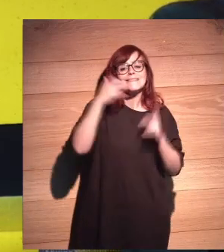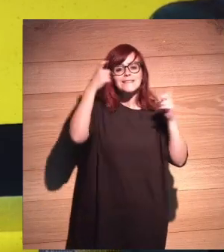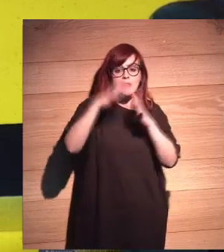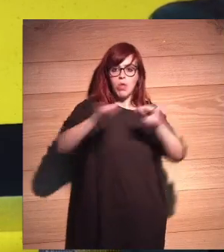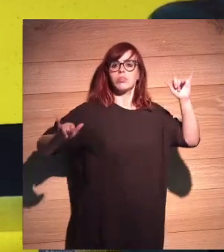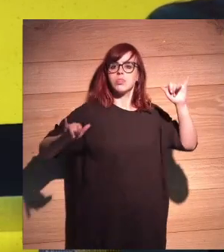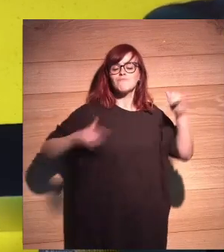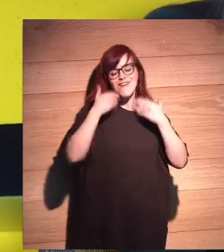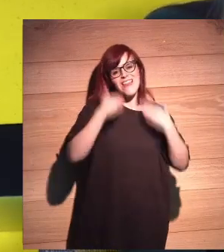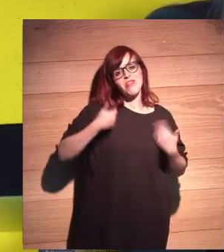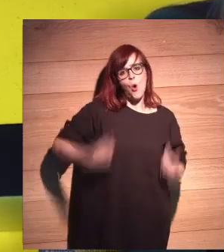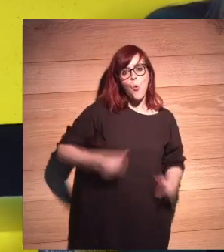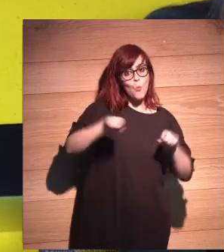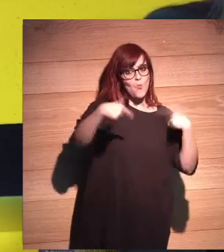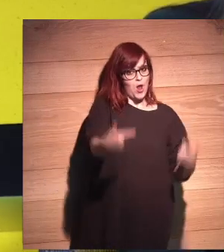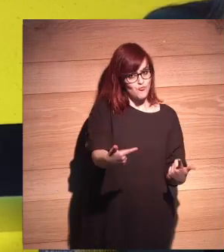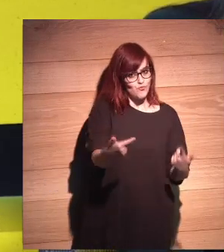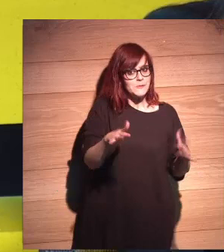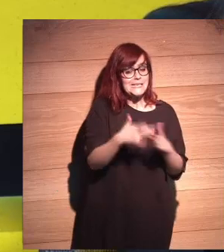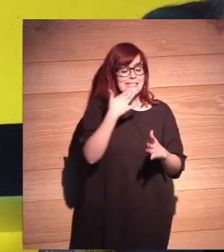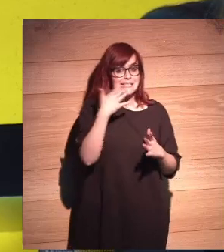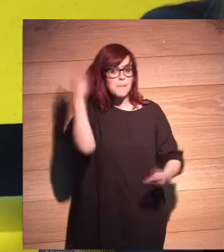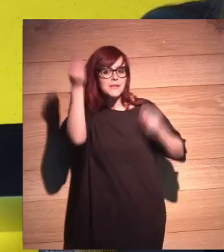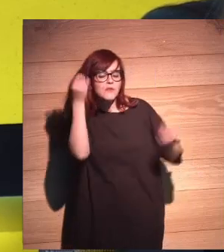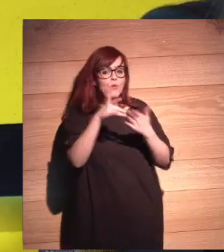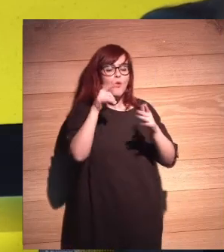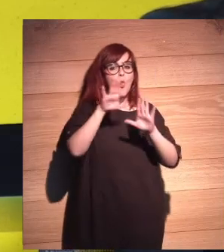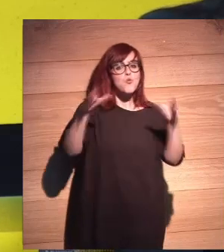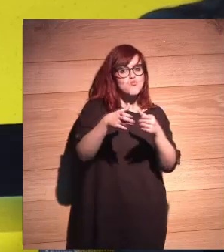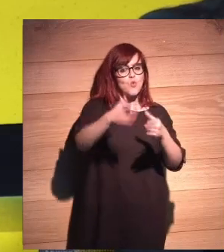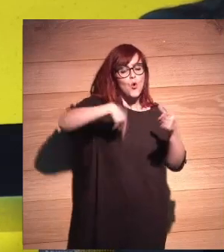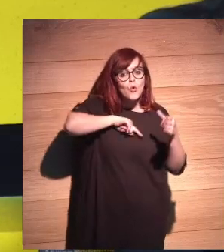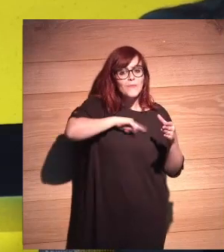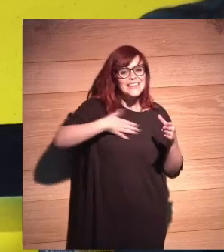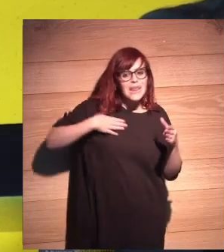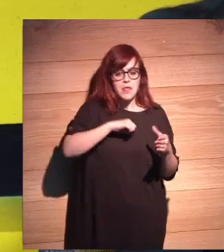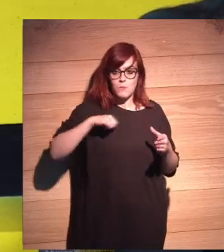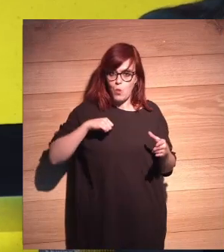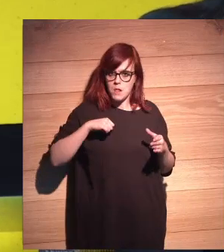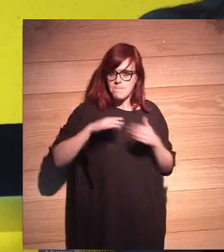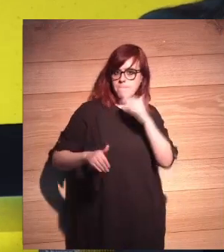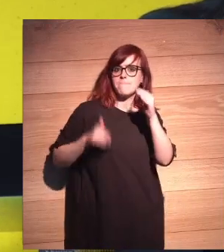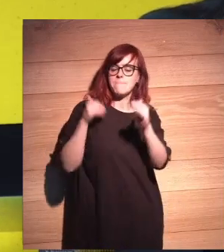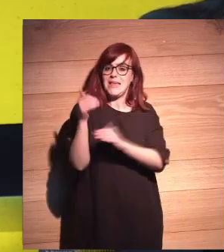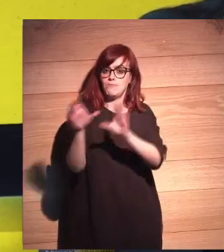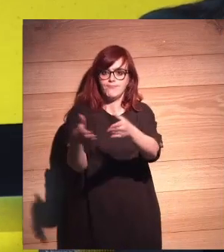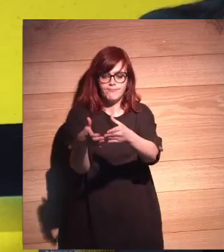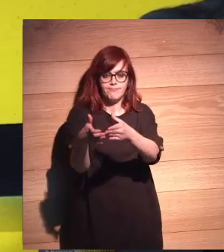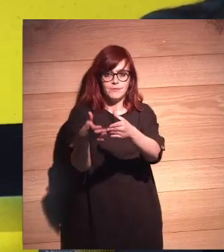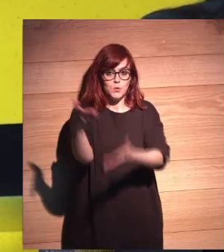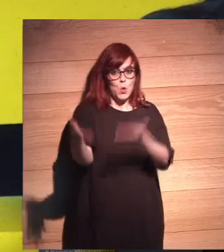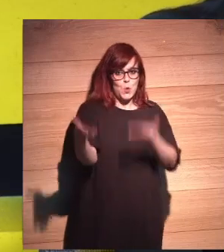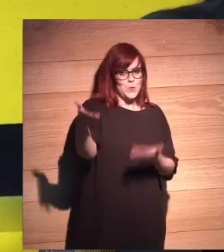estamos repensando esa condición humana individual y colectiva, la que hemos construido a partir